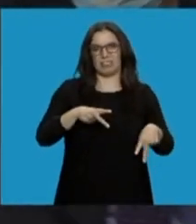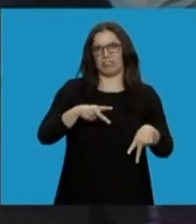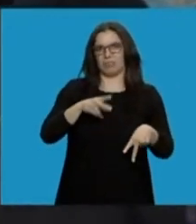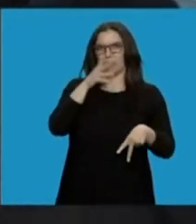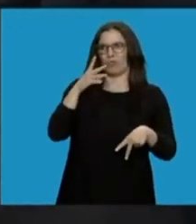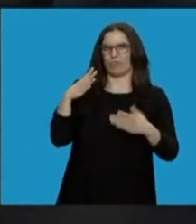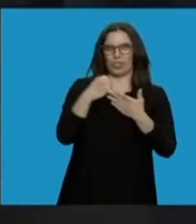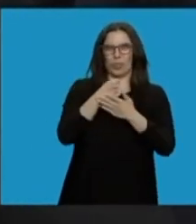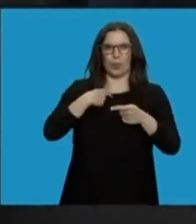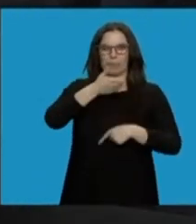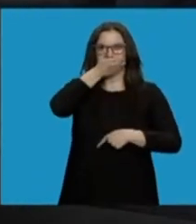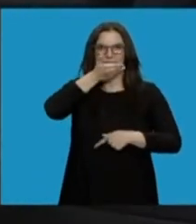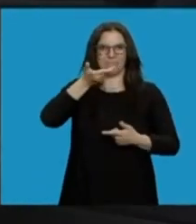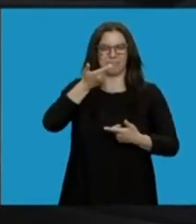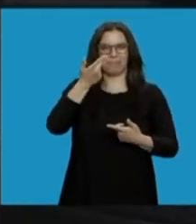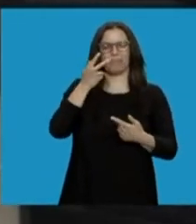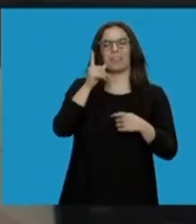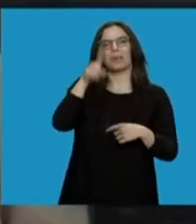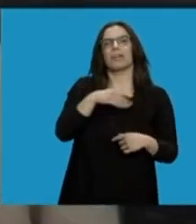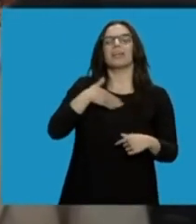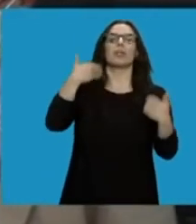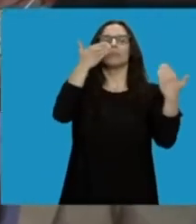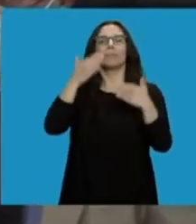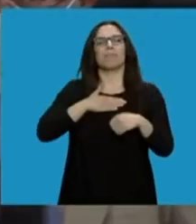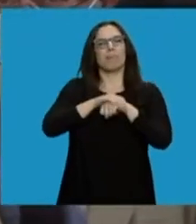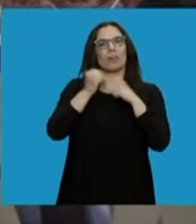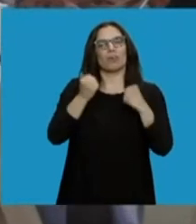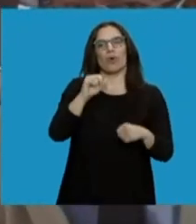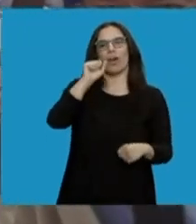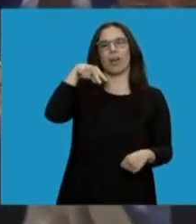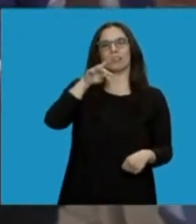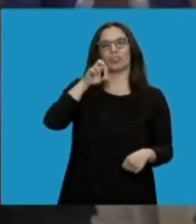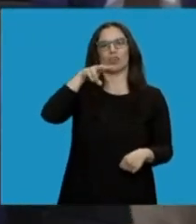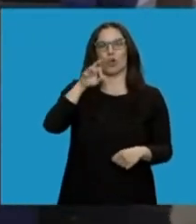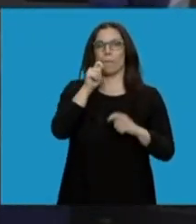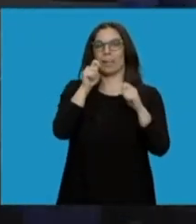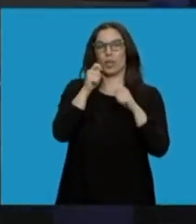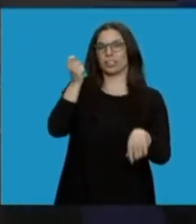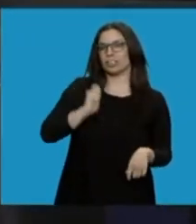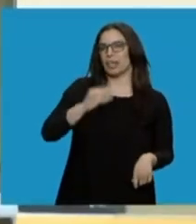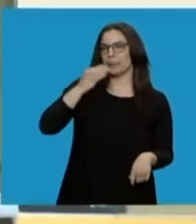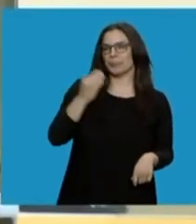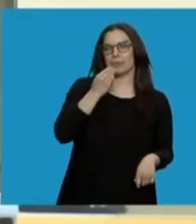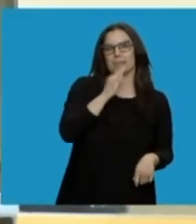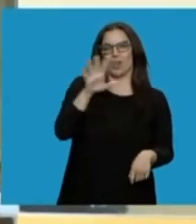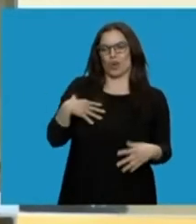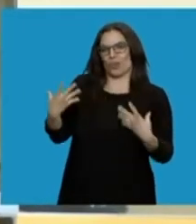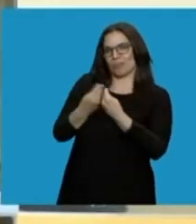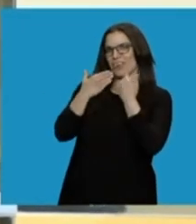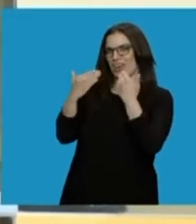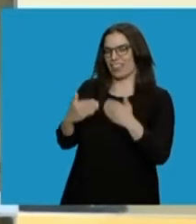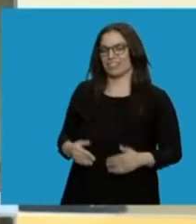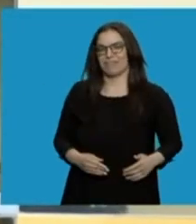tarde. También se lo quiero dedicar a mi buen amigo Antonio, que es el mejor periodista que conozco y que ha venido a acompañarme hoy. Gracias,